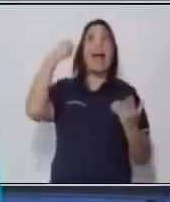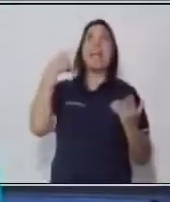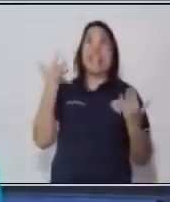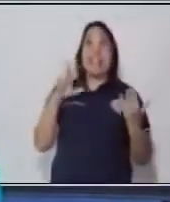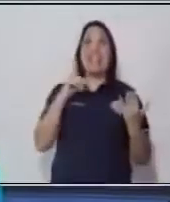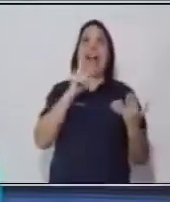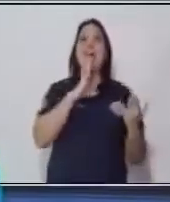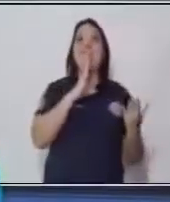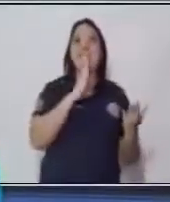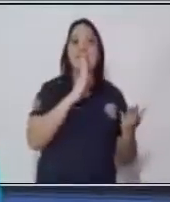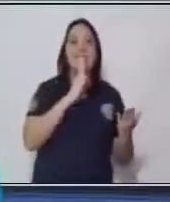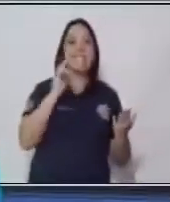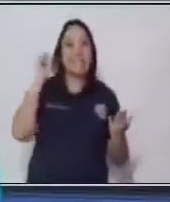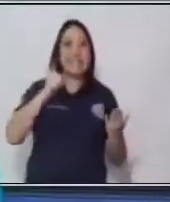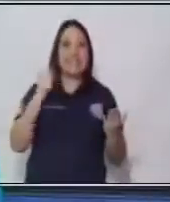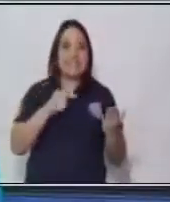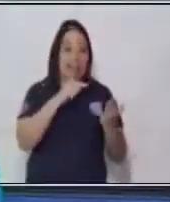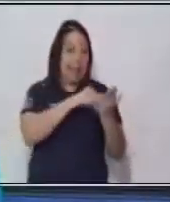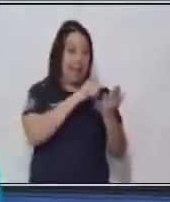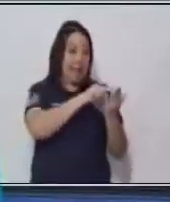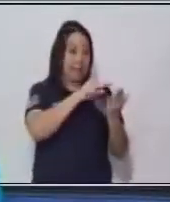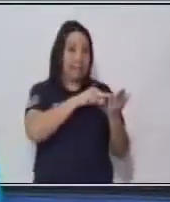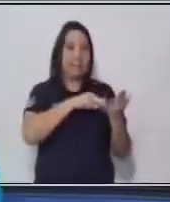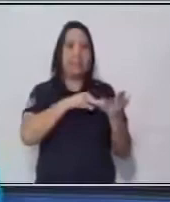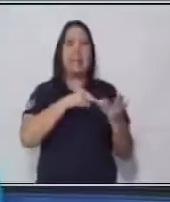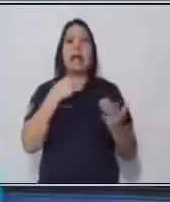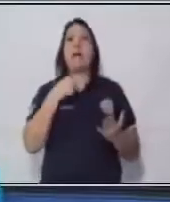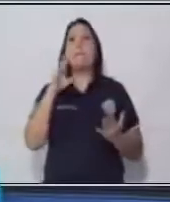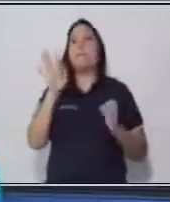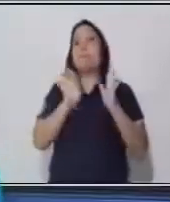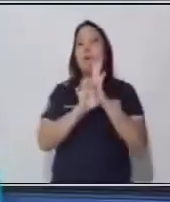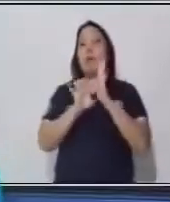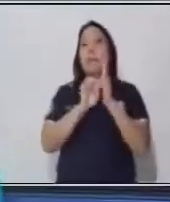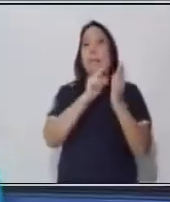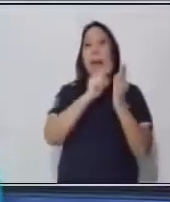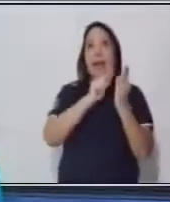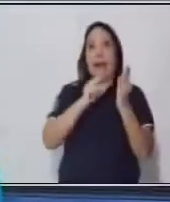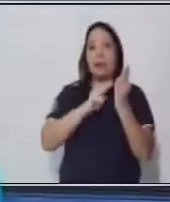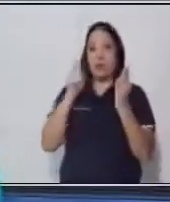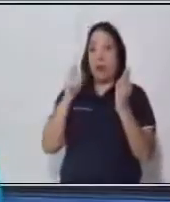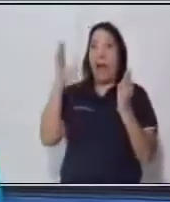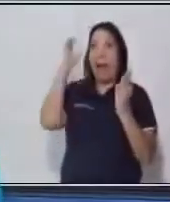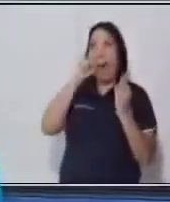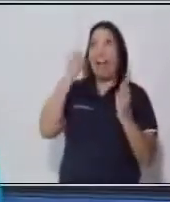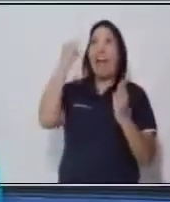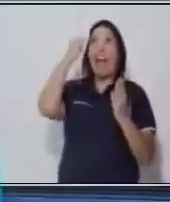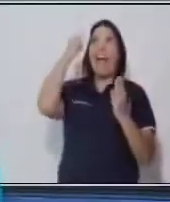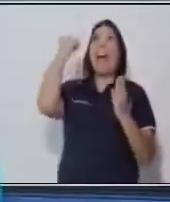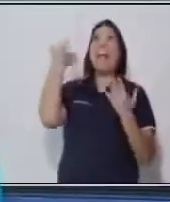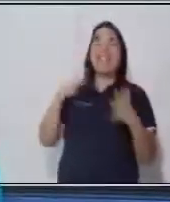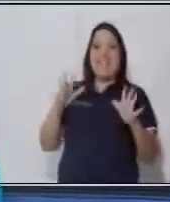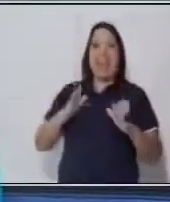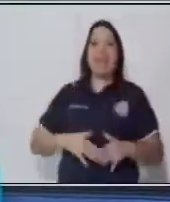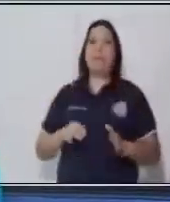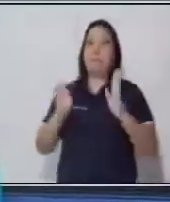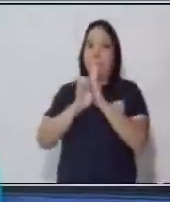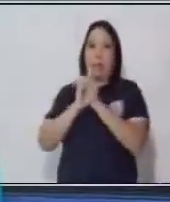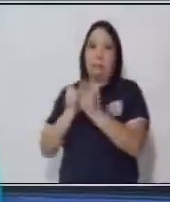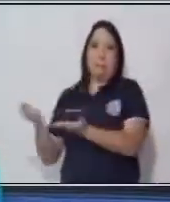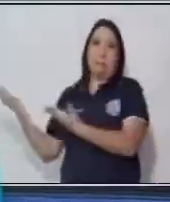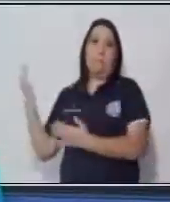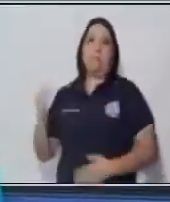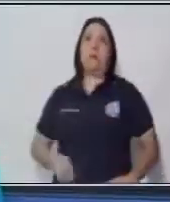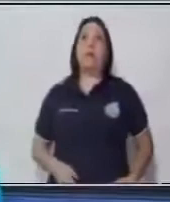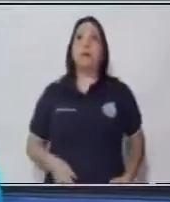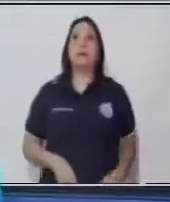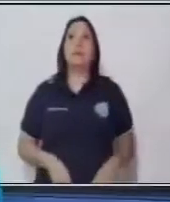mensaje que está dentro de la lectura que nosotros vamos a encontrar. En este caso,